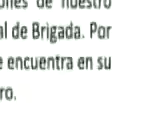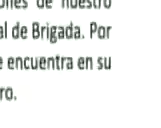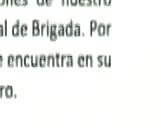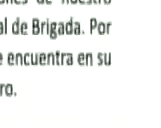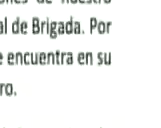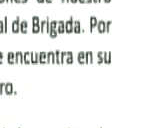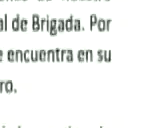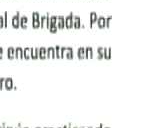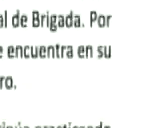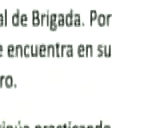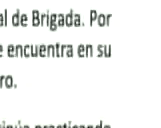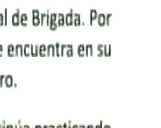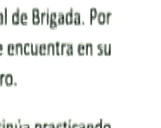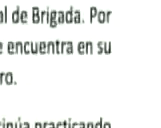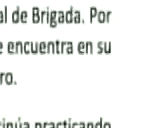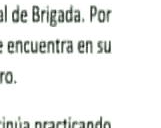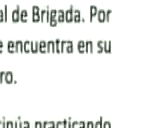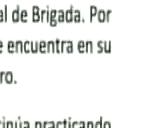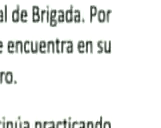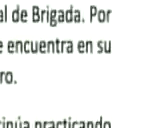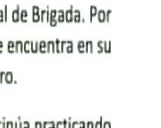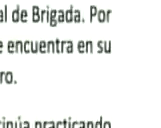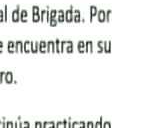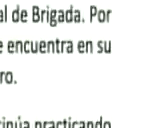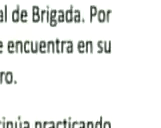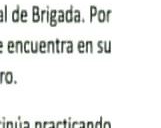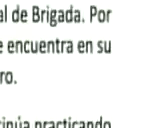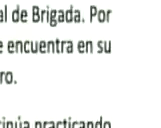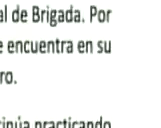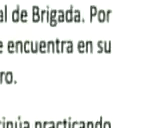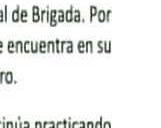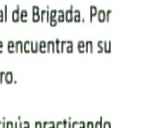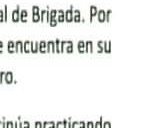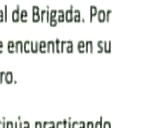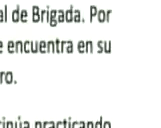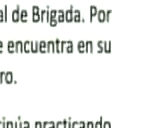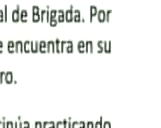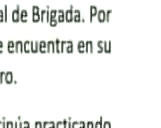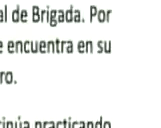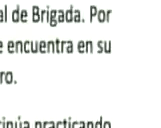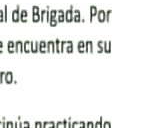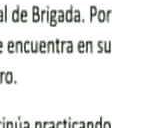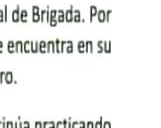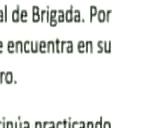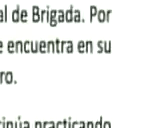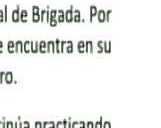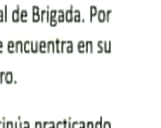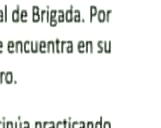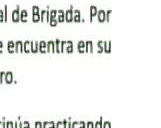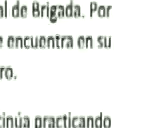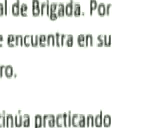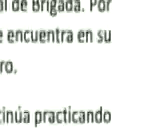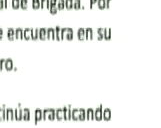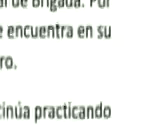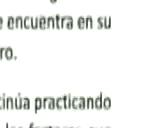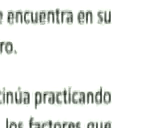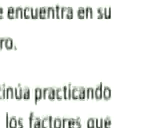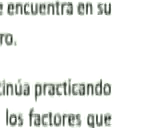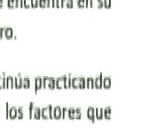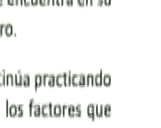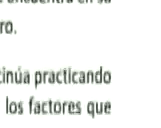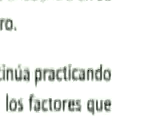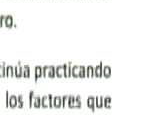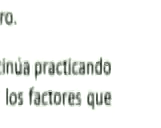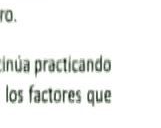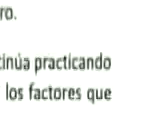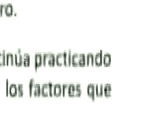fuera de control, por lo que los pilotos, aplicando el protocolo establecido, efectuaron la eyección. Asimismo, la respectiva autopsia arrojó